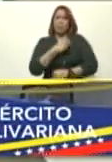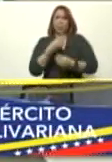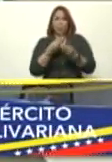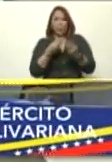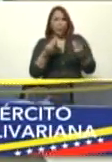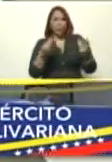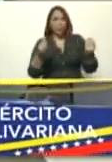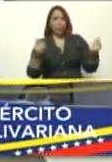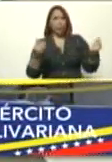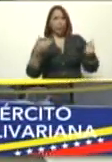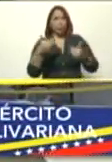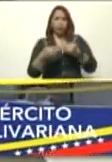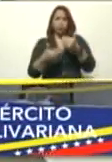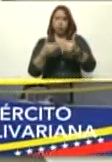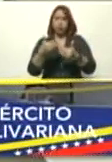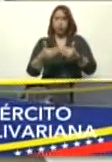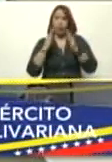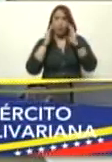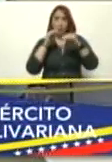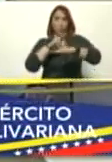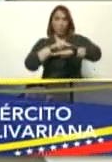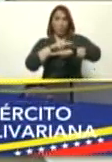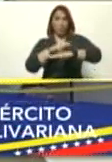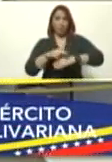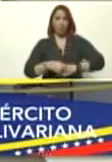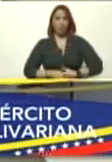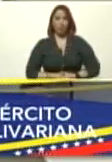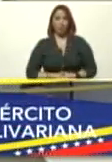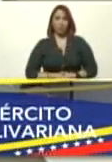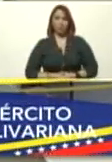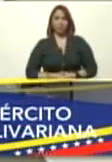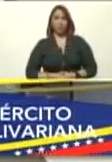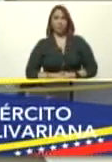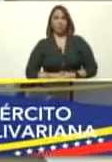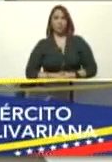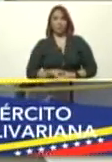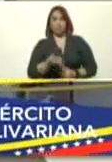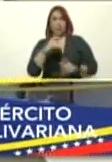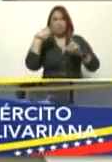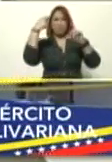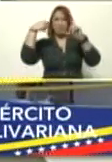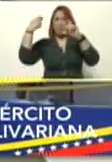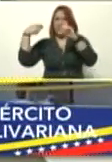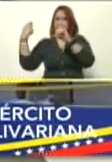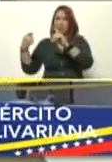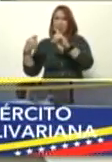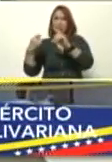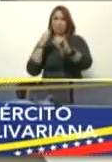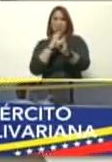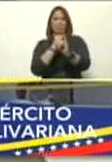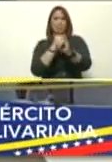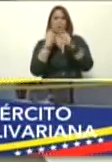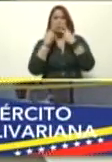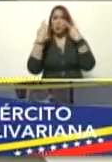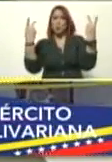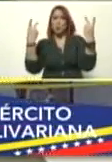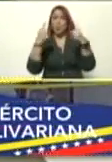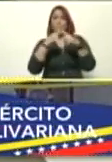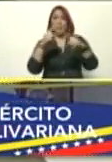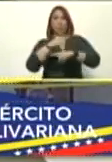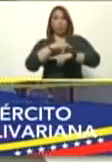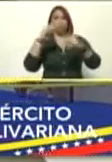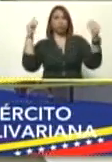recuperándose, pues, con atenciones médicas. Ahí salieron los videos por las redes sociales, pero en minutos